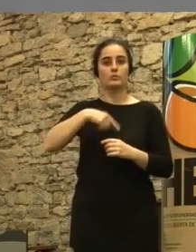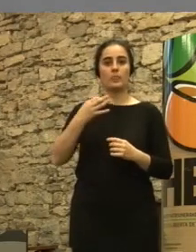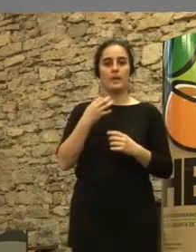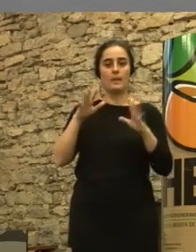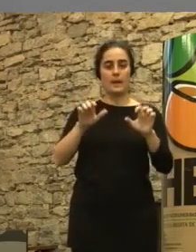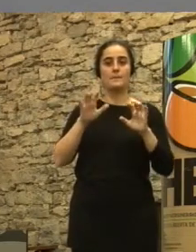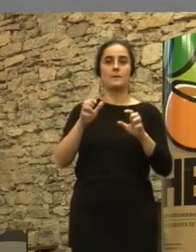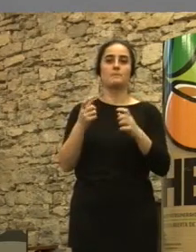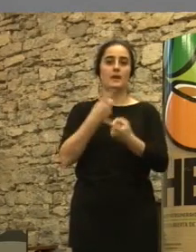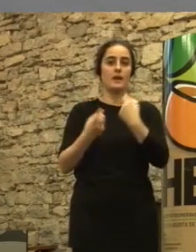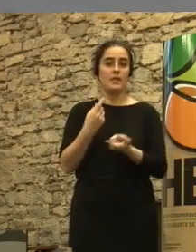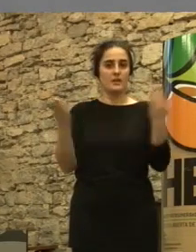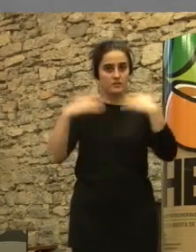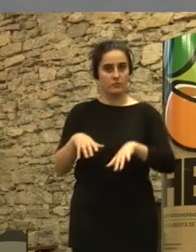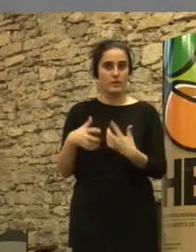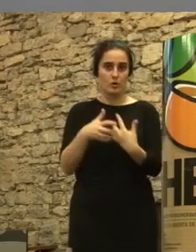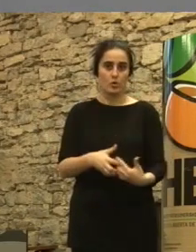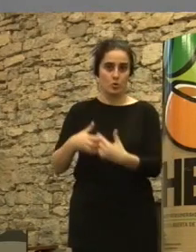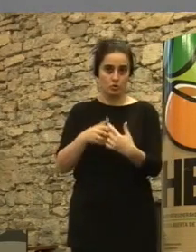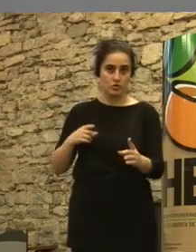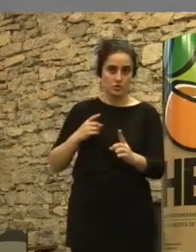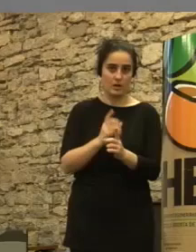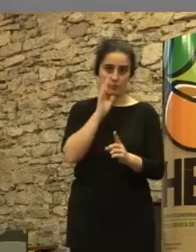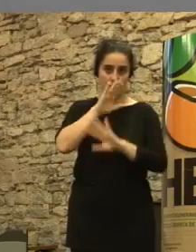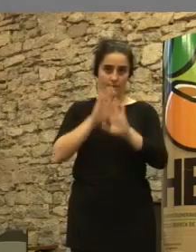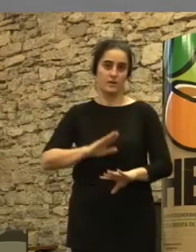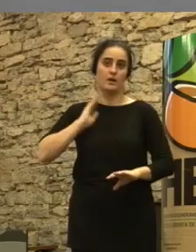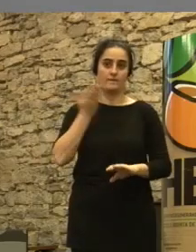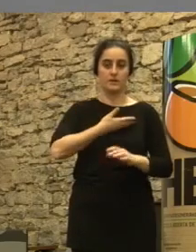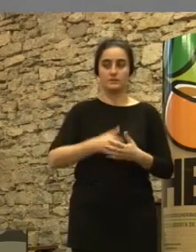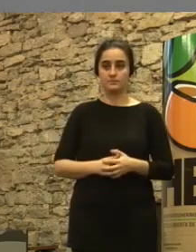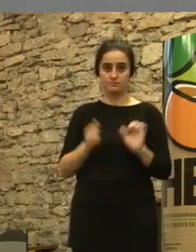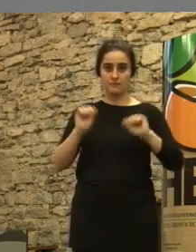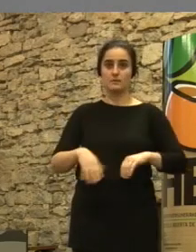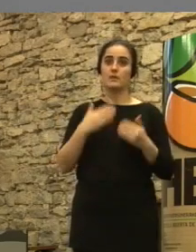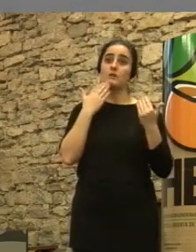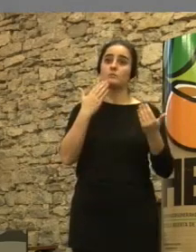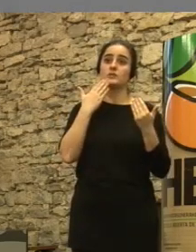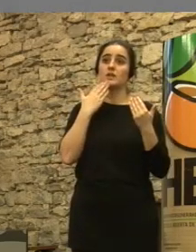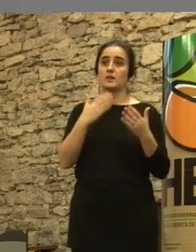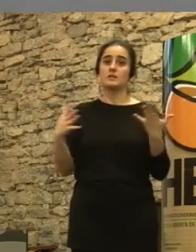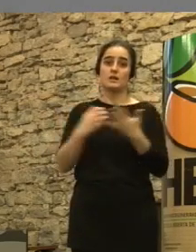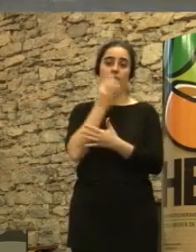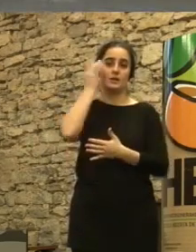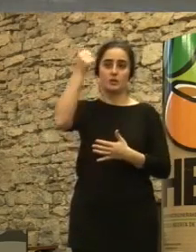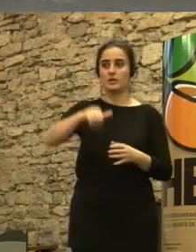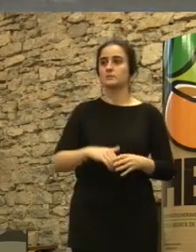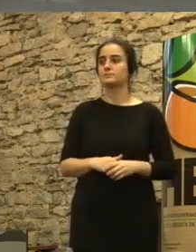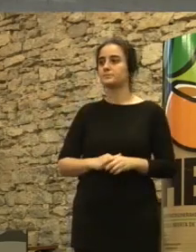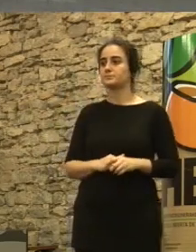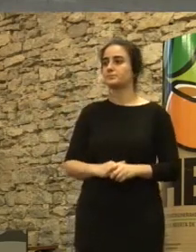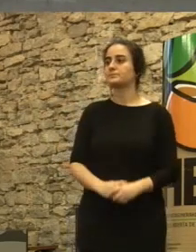a luchar contra la desinformación que nos rodea y que realmente nos afecta. ¿Vale? Bueno, pues muchísimas gracias a todas y todos.